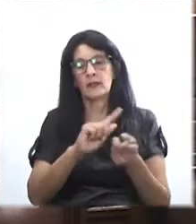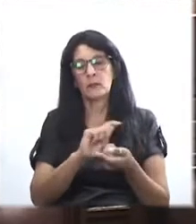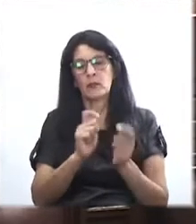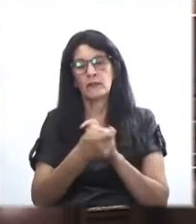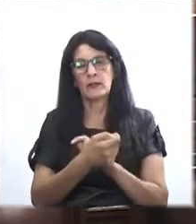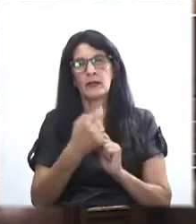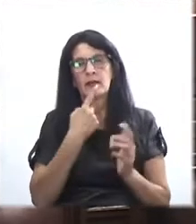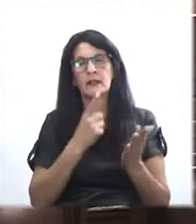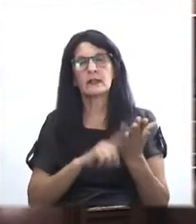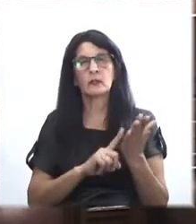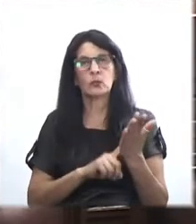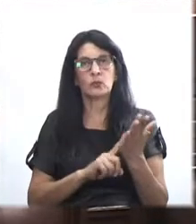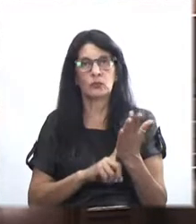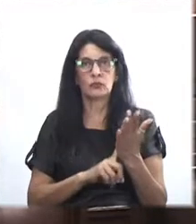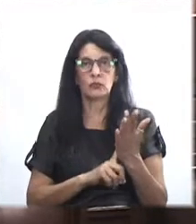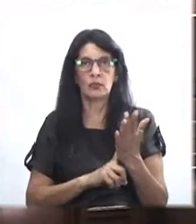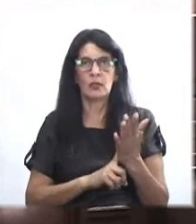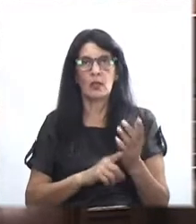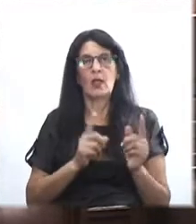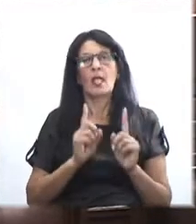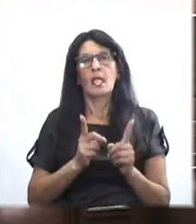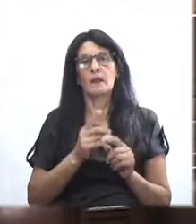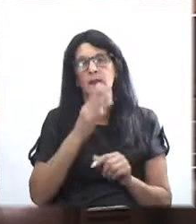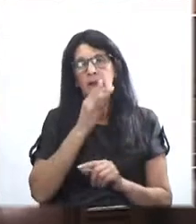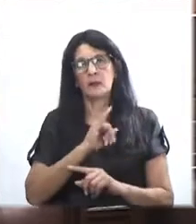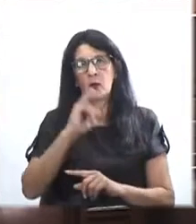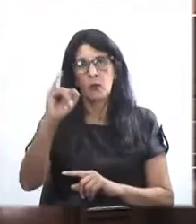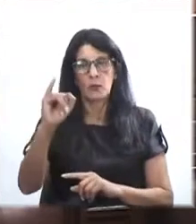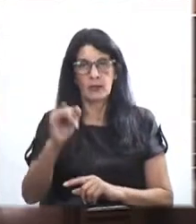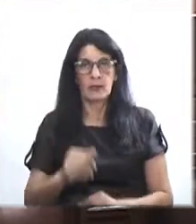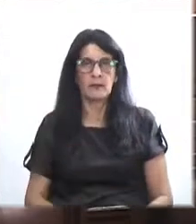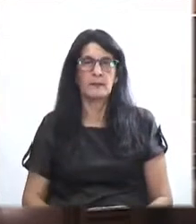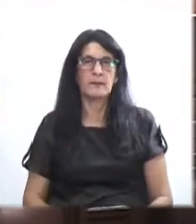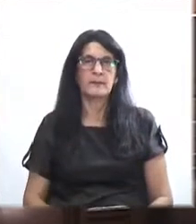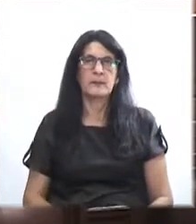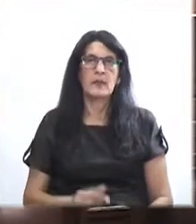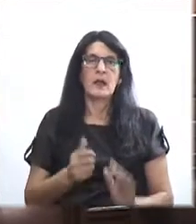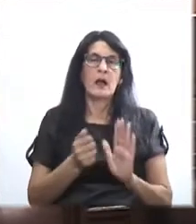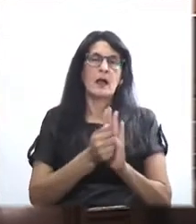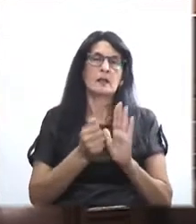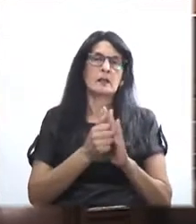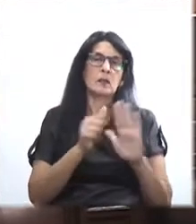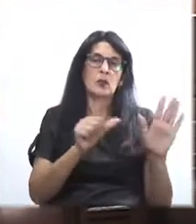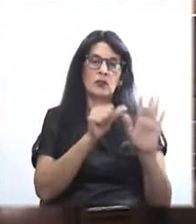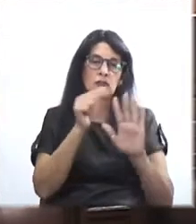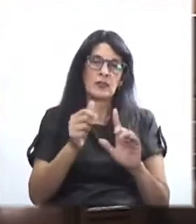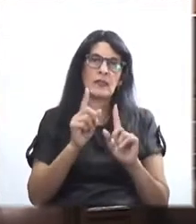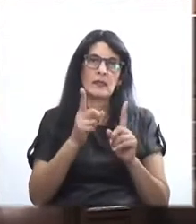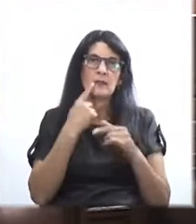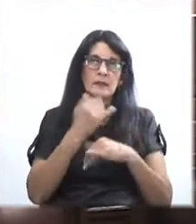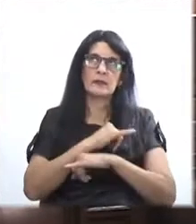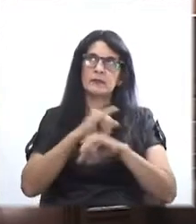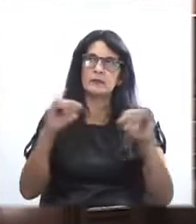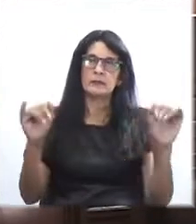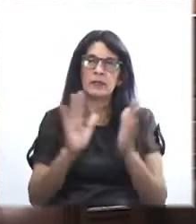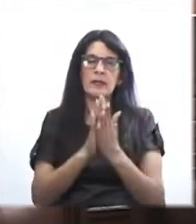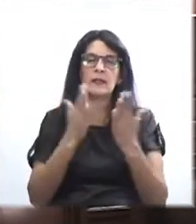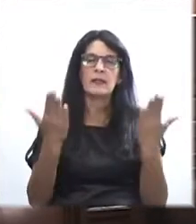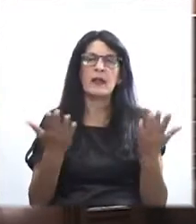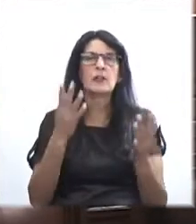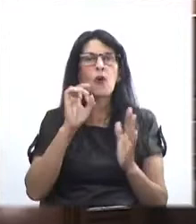estatutos debe ser comunicada. El artículo 6 dice que se debe publicar en el diario oficial la